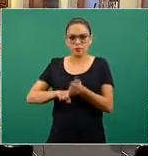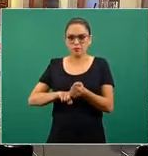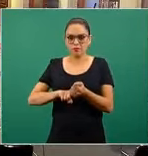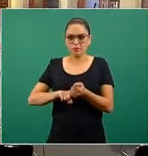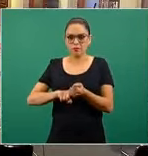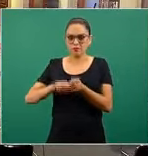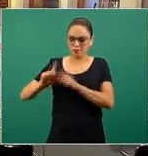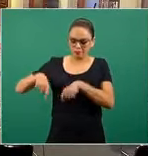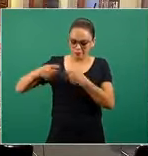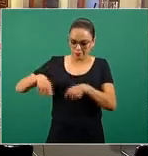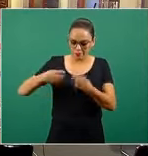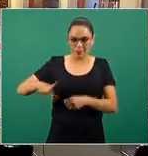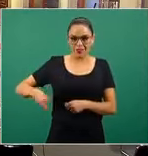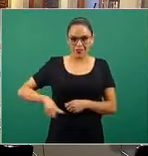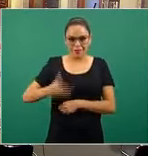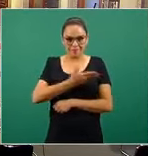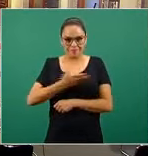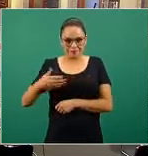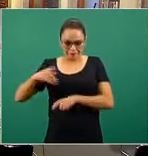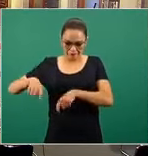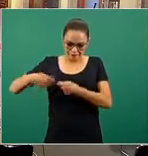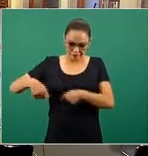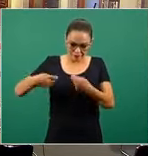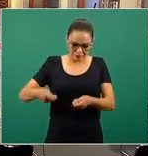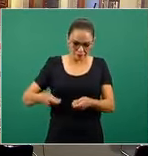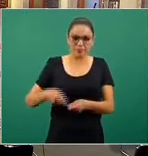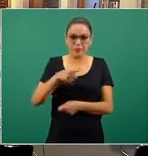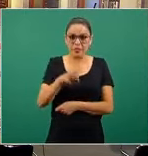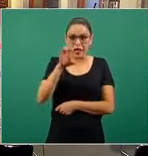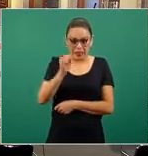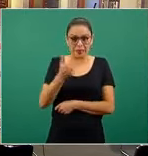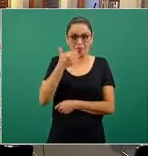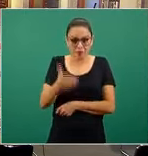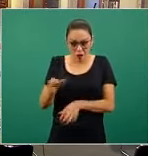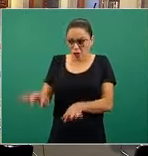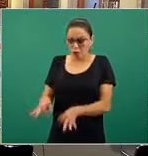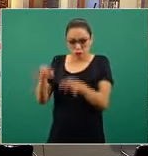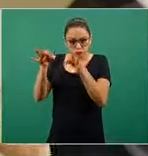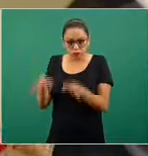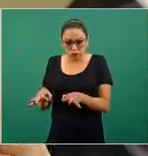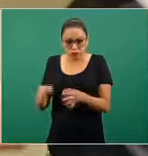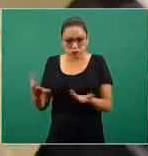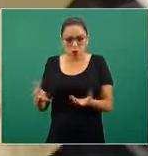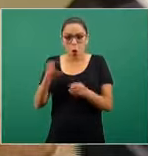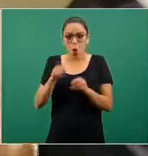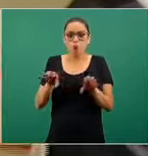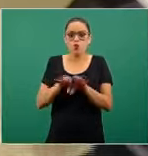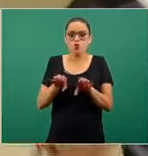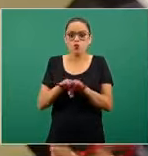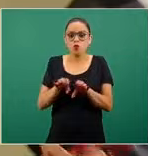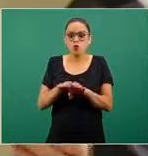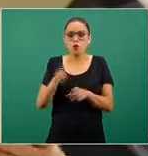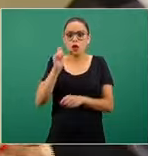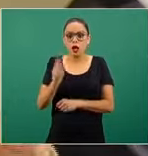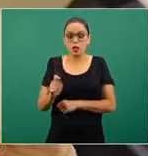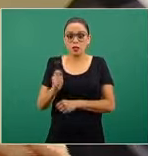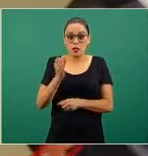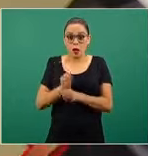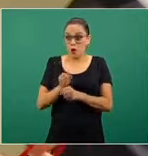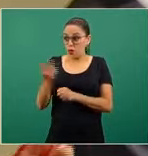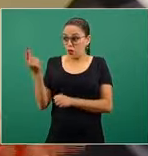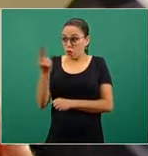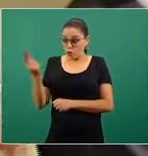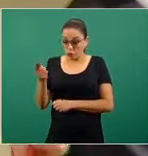adecuada. ¿Han invertido en esta red de frío? ¿De qué manera están subsanando? Si hay una inversión que